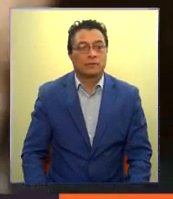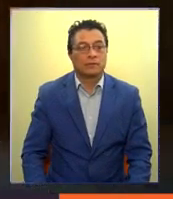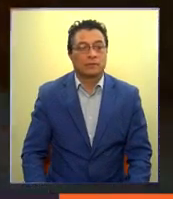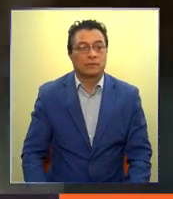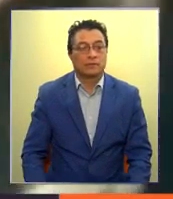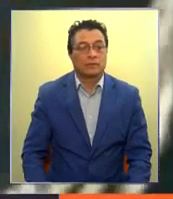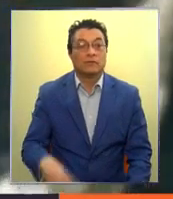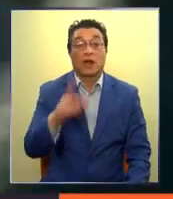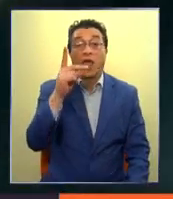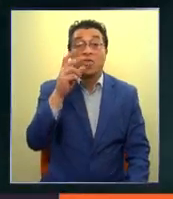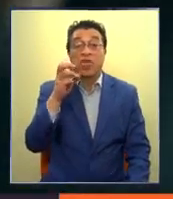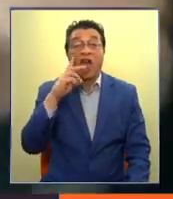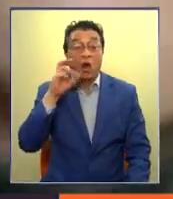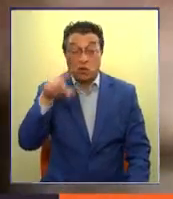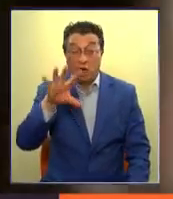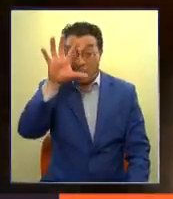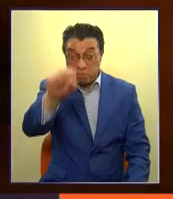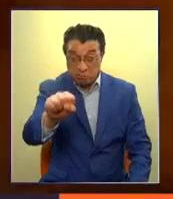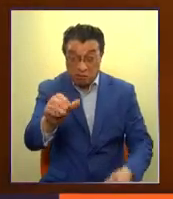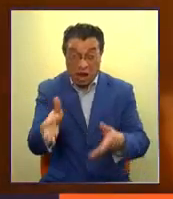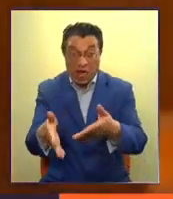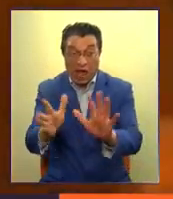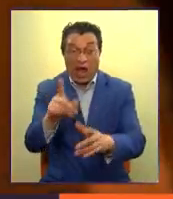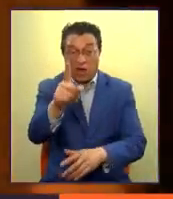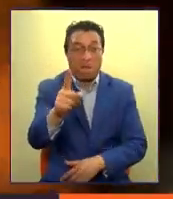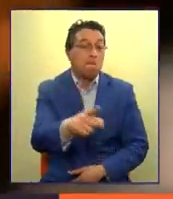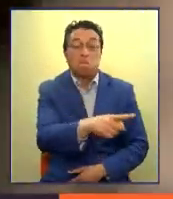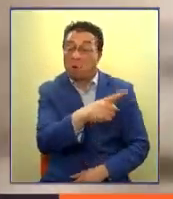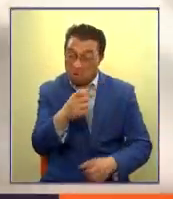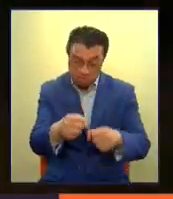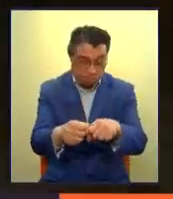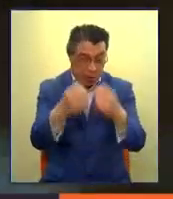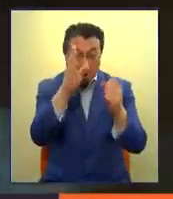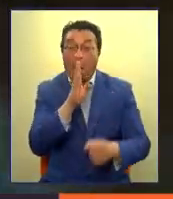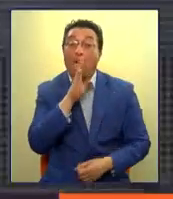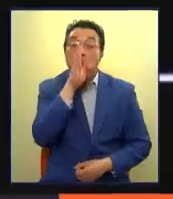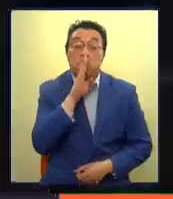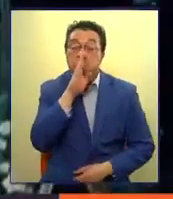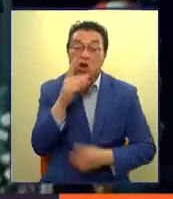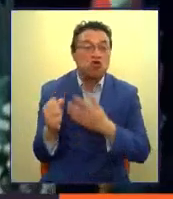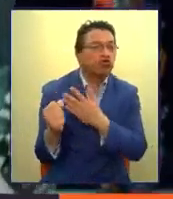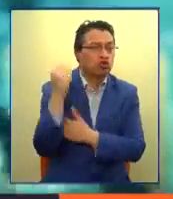Darwin, donde te pille en la calle, tú a reventarte para que seas un maria,